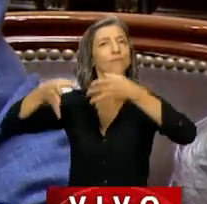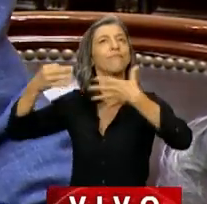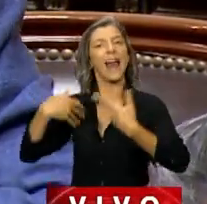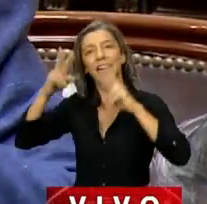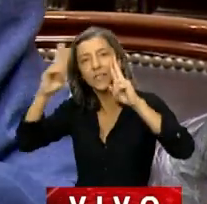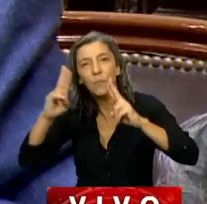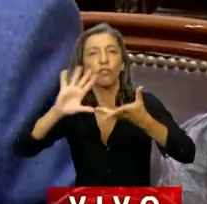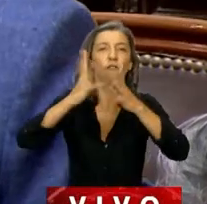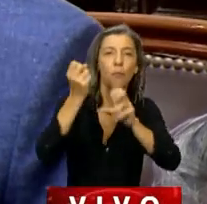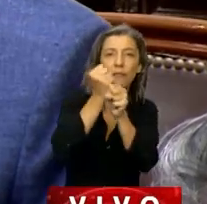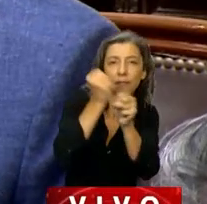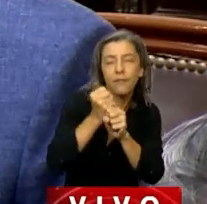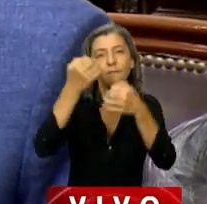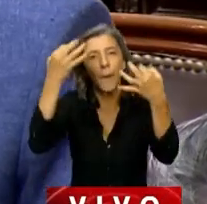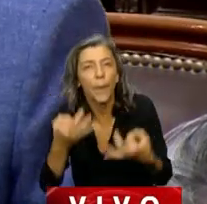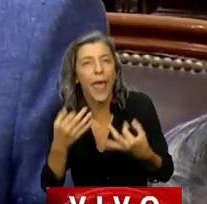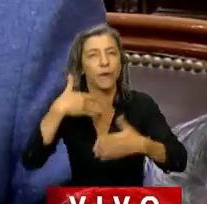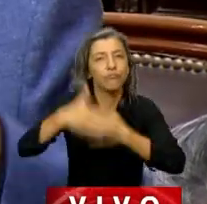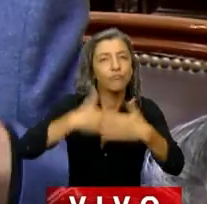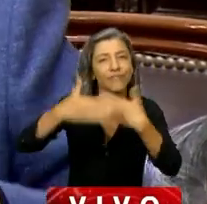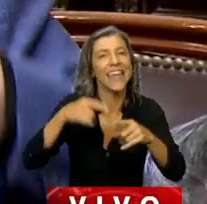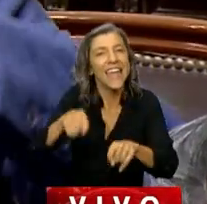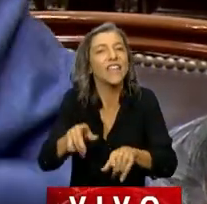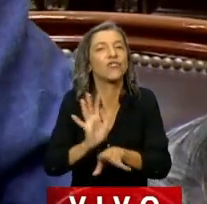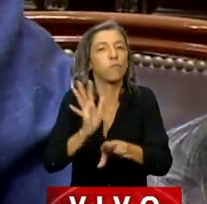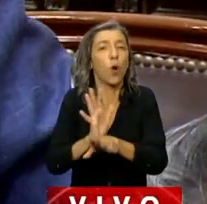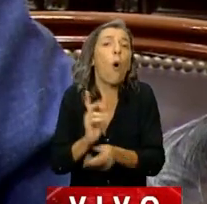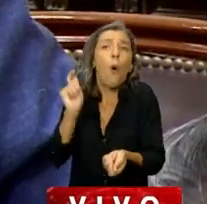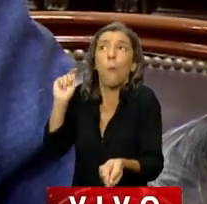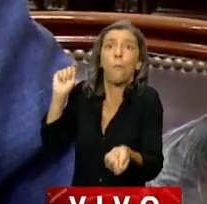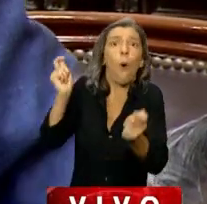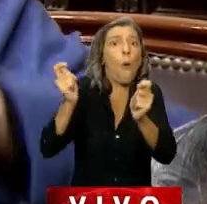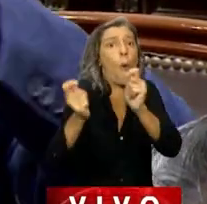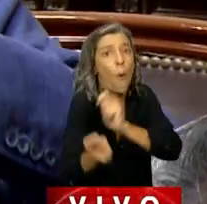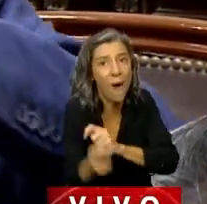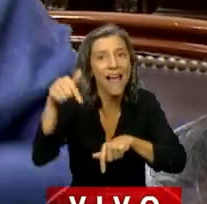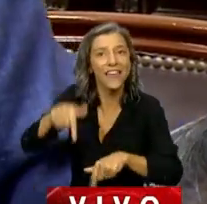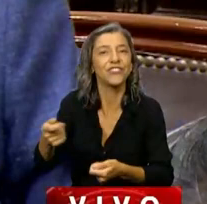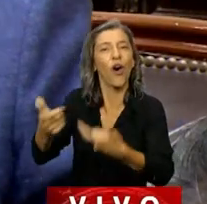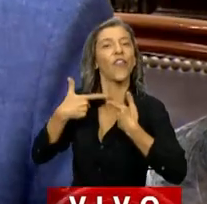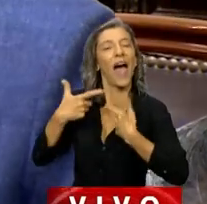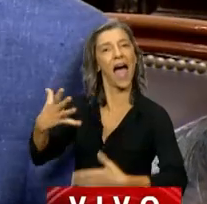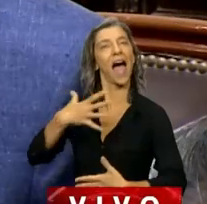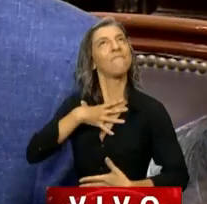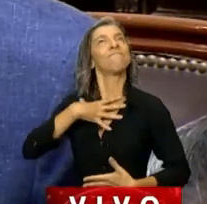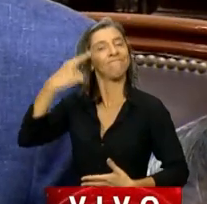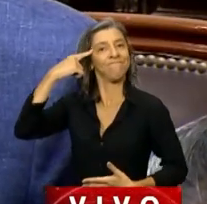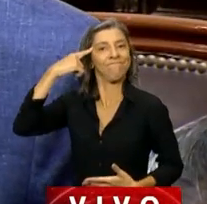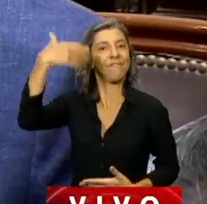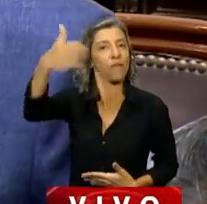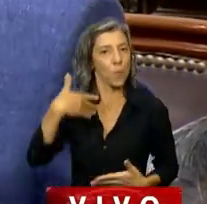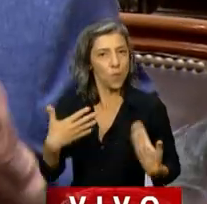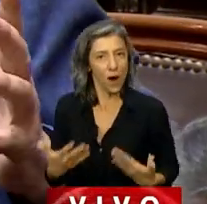día de hoy, y eso en todo caso amerita que tengamos una expectativa y una esperanza. Porque es cierto que hace 10 o 15